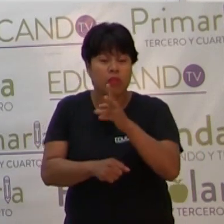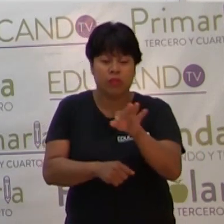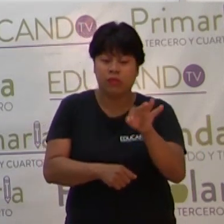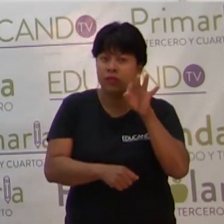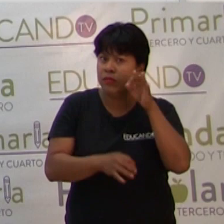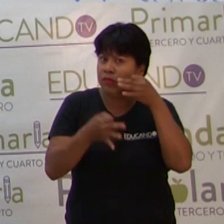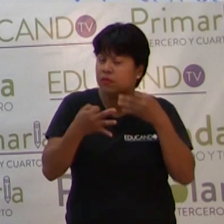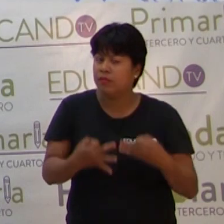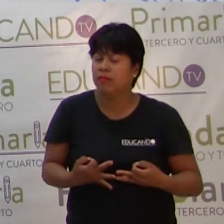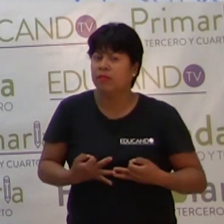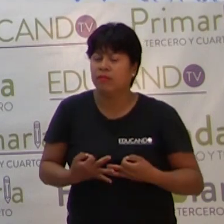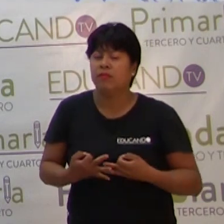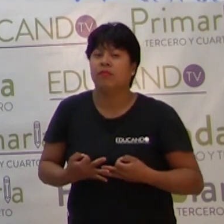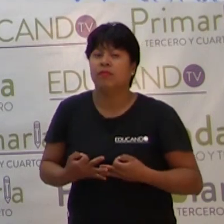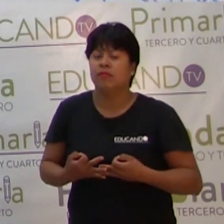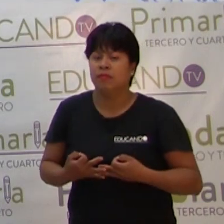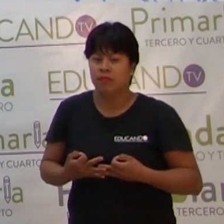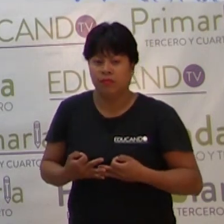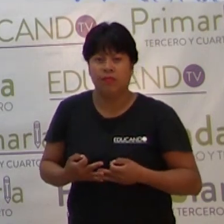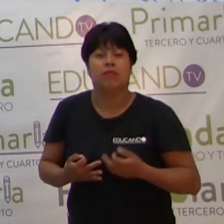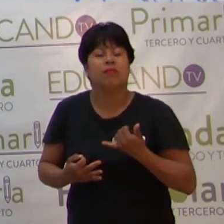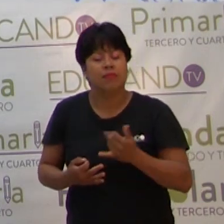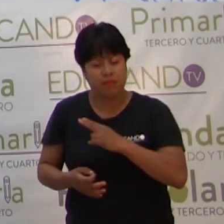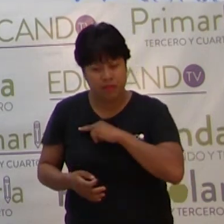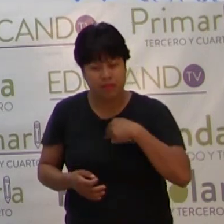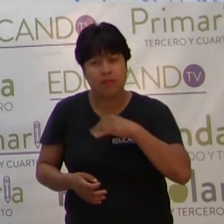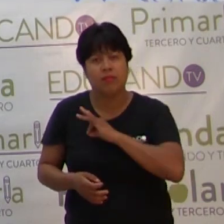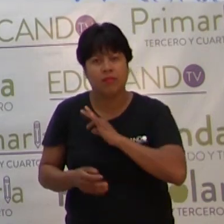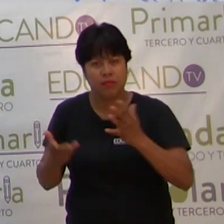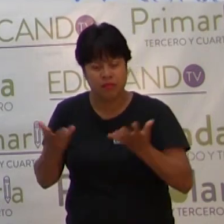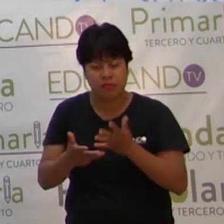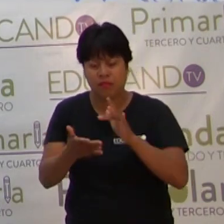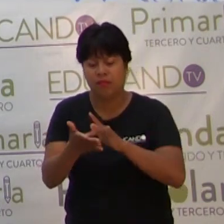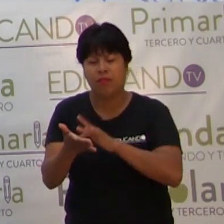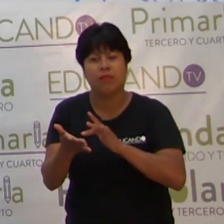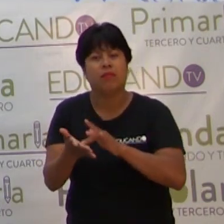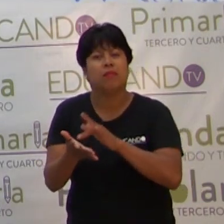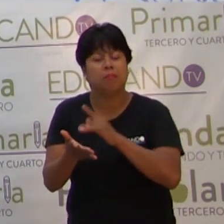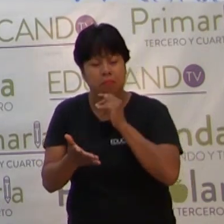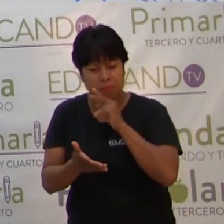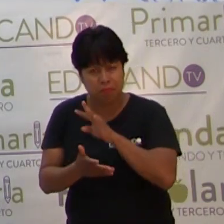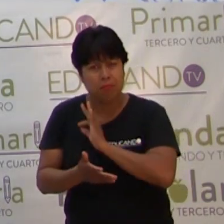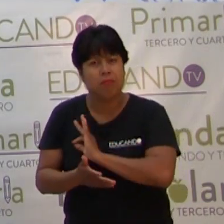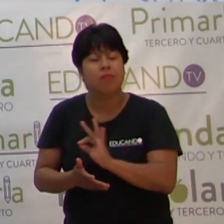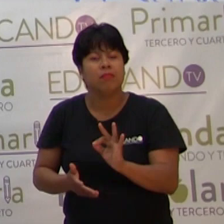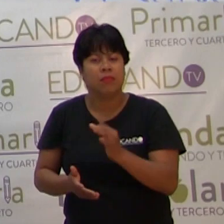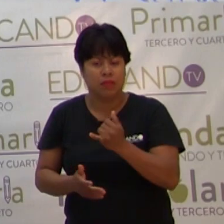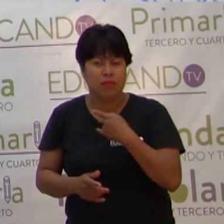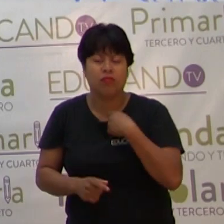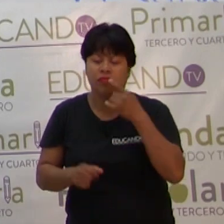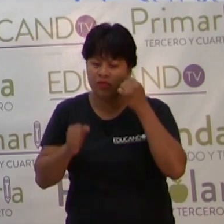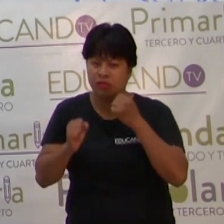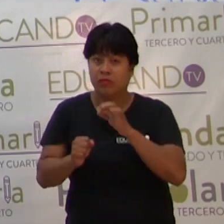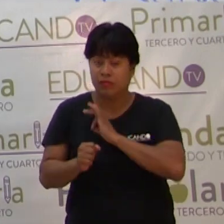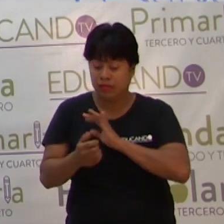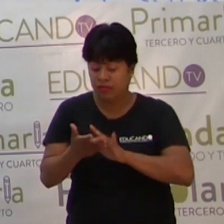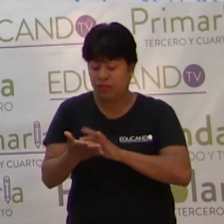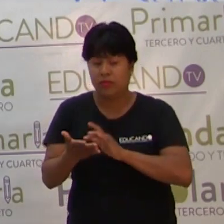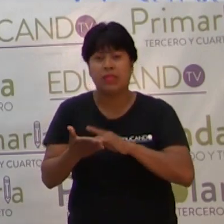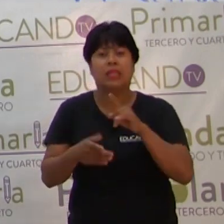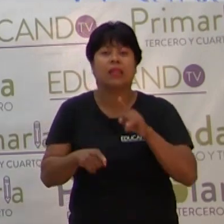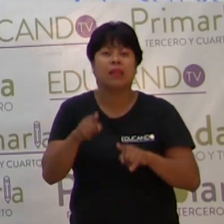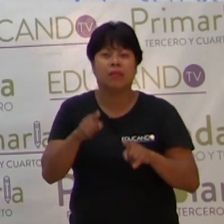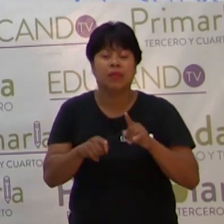correcto? Y pues podemos hacerlo en la calculadora también. Y estoy seguro que si lo hacemos en la calculadora,